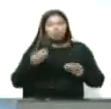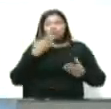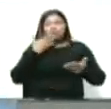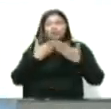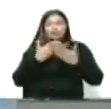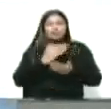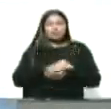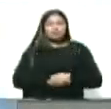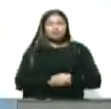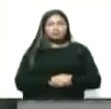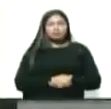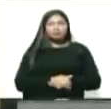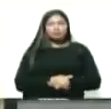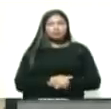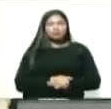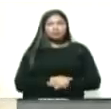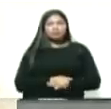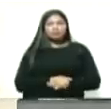gracias.